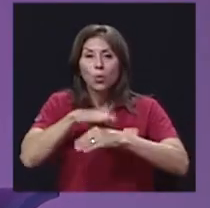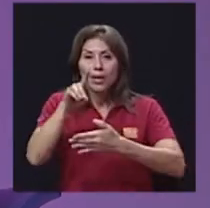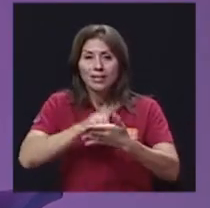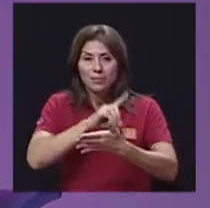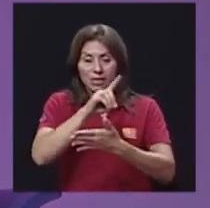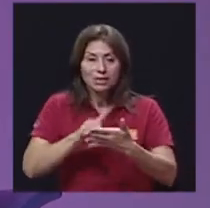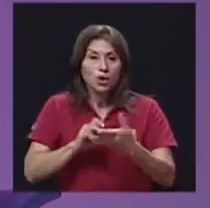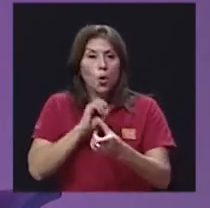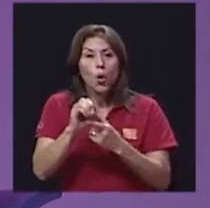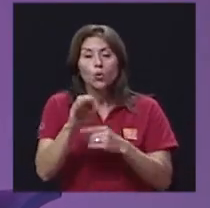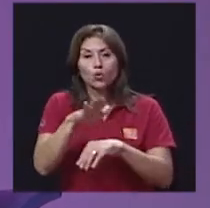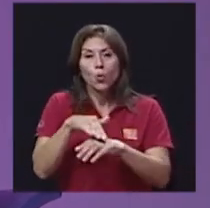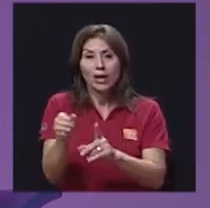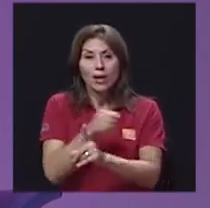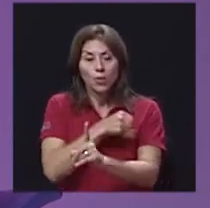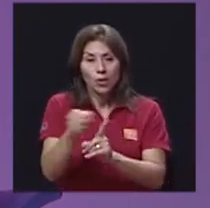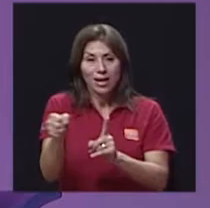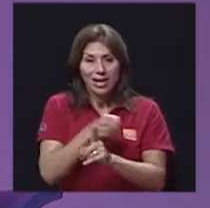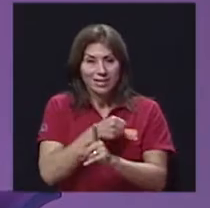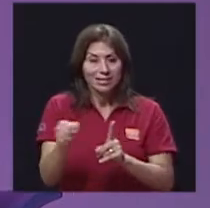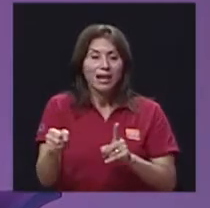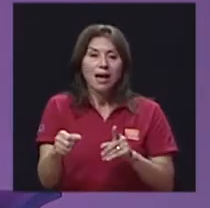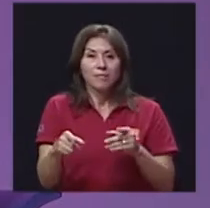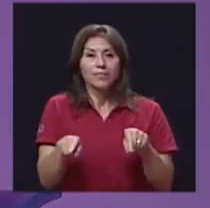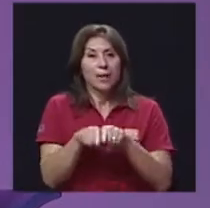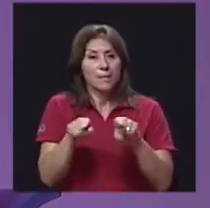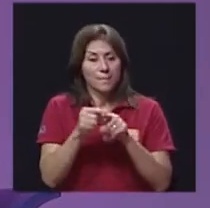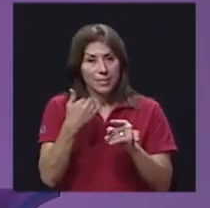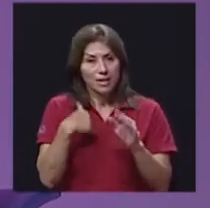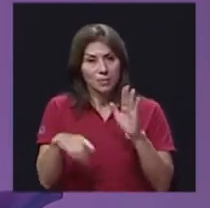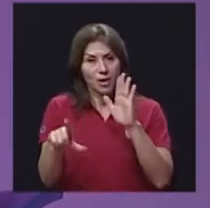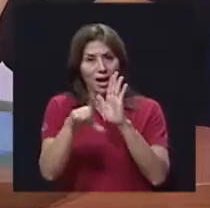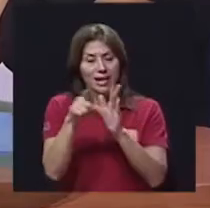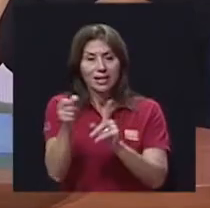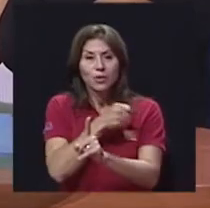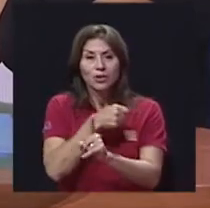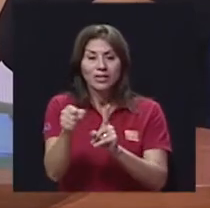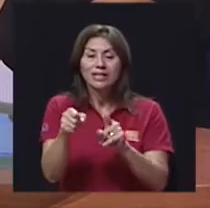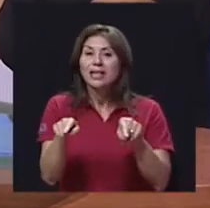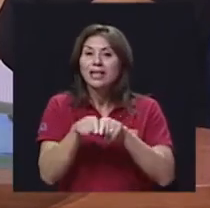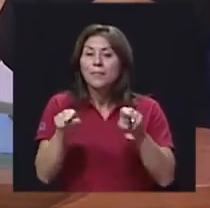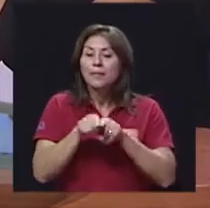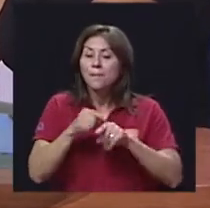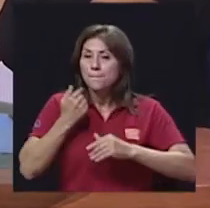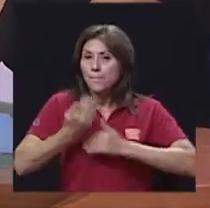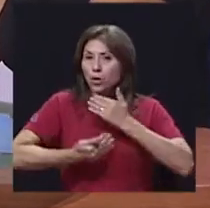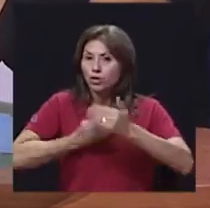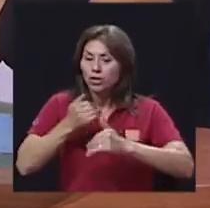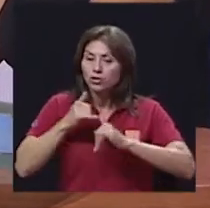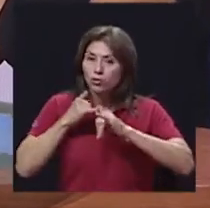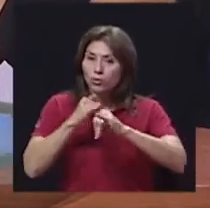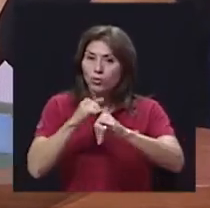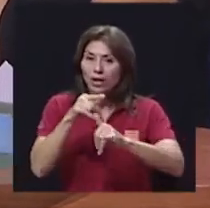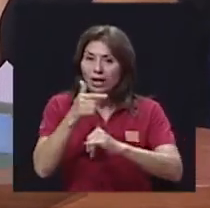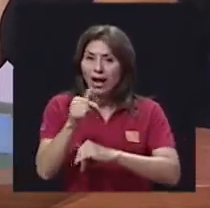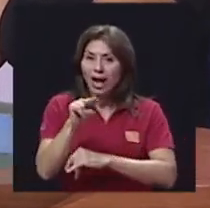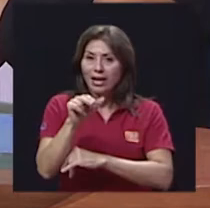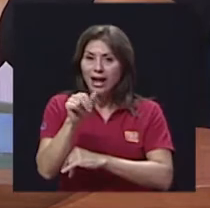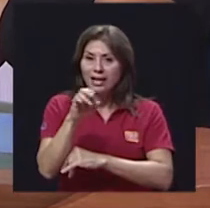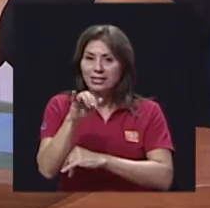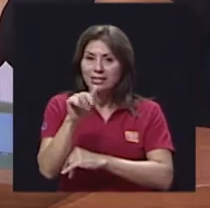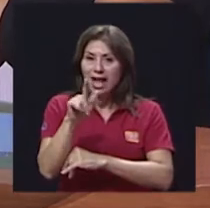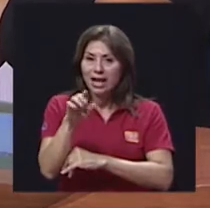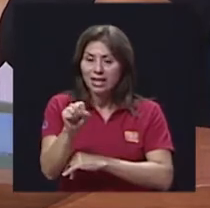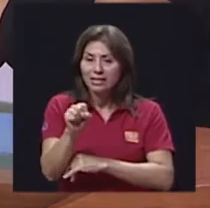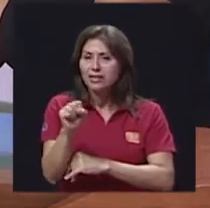¿verdad? O la violencia, la ley de violencia, los procesos de gananciales, ¿verdad? Leda, ¿y a dónde está la organización de